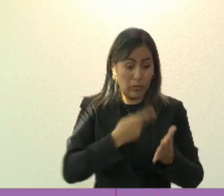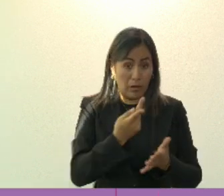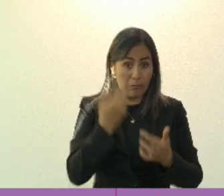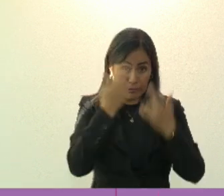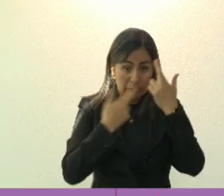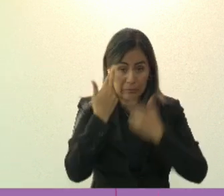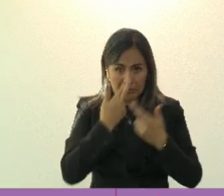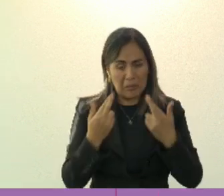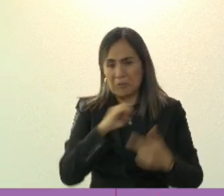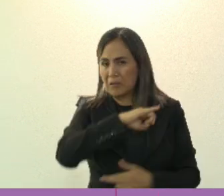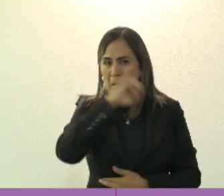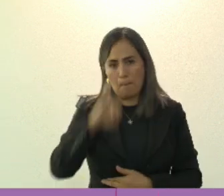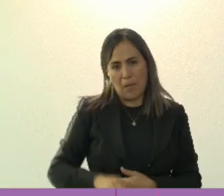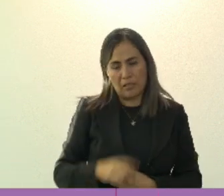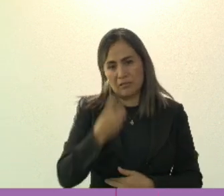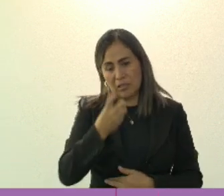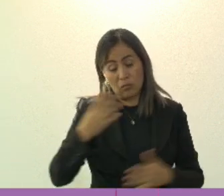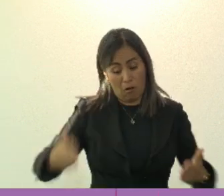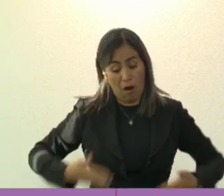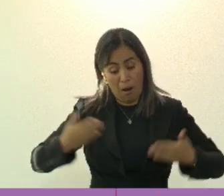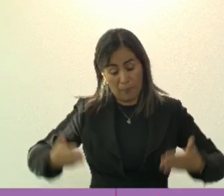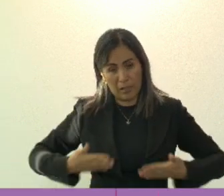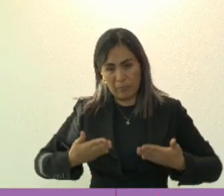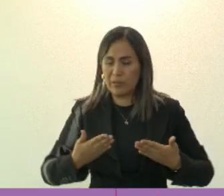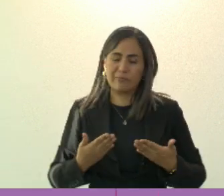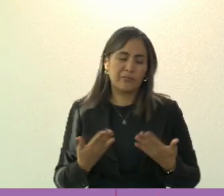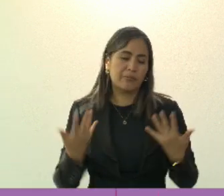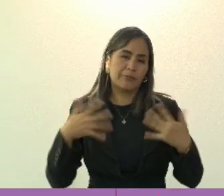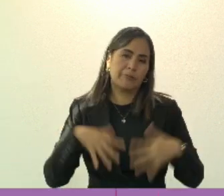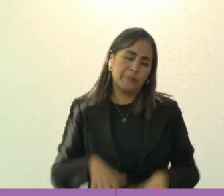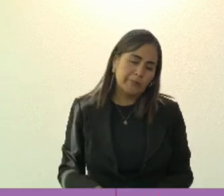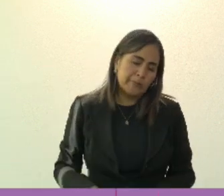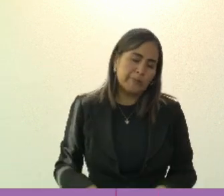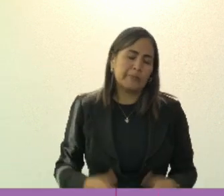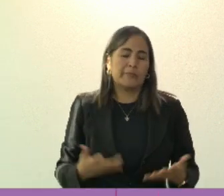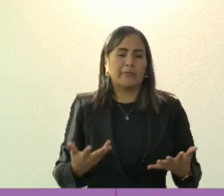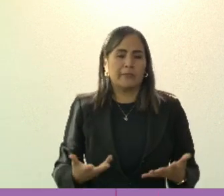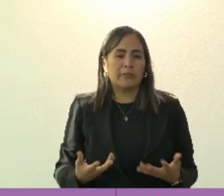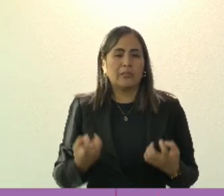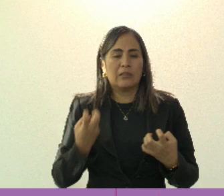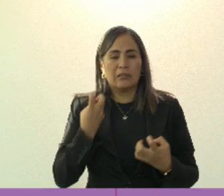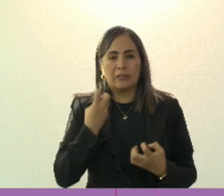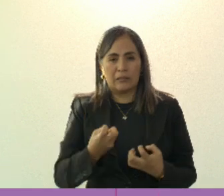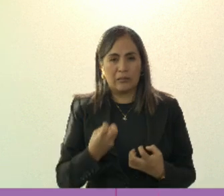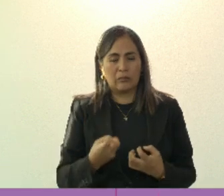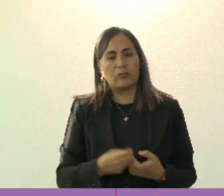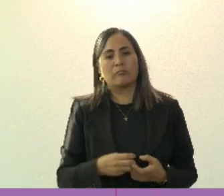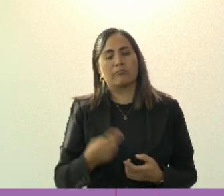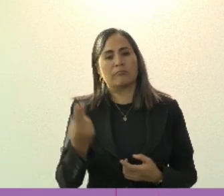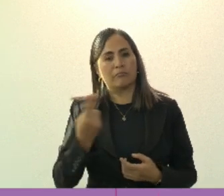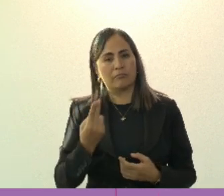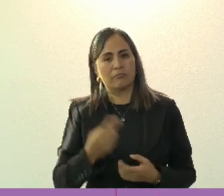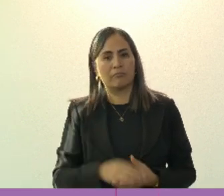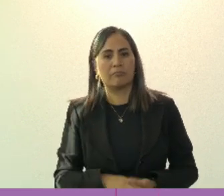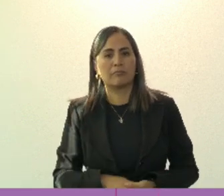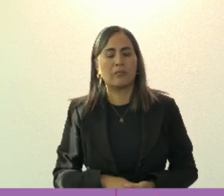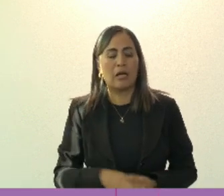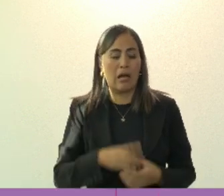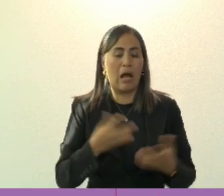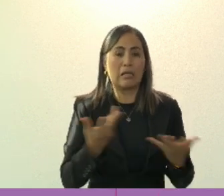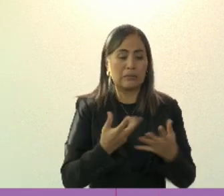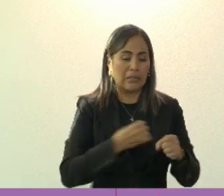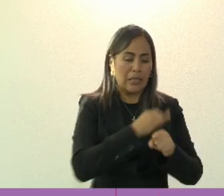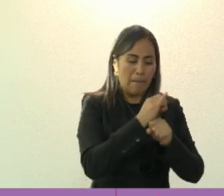Eso desanima, no solo una cuestión anímica, es una cuestión casi de crimen social. Haber hecho una